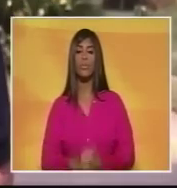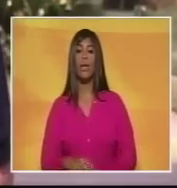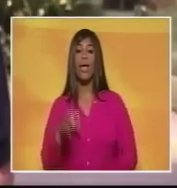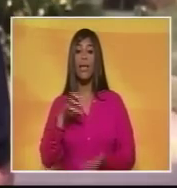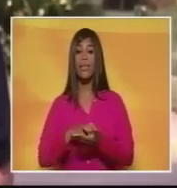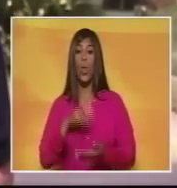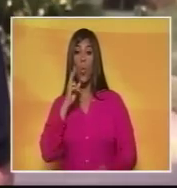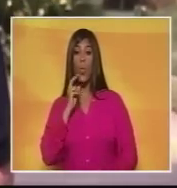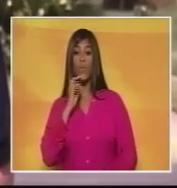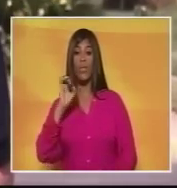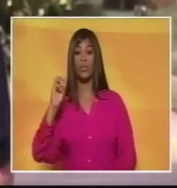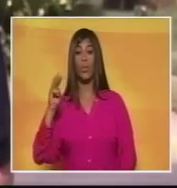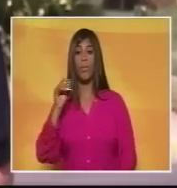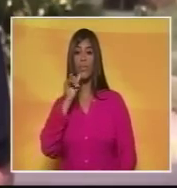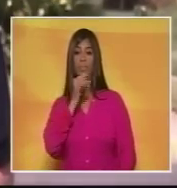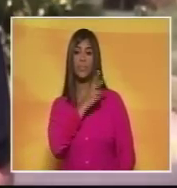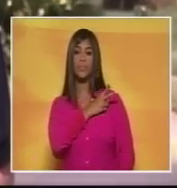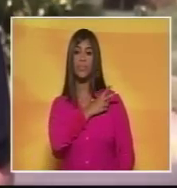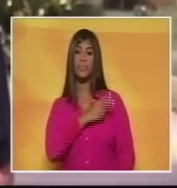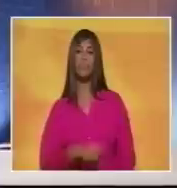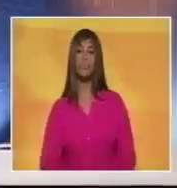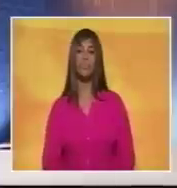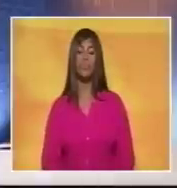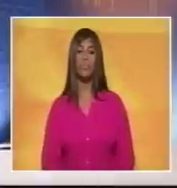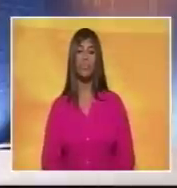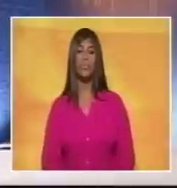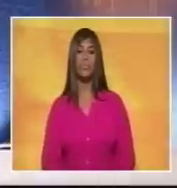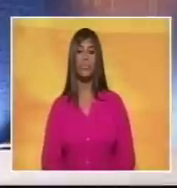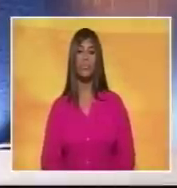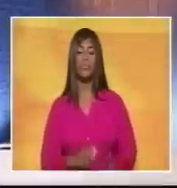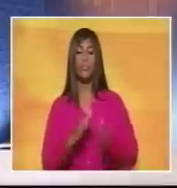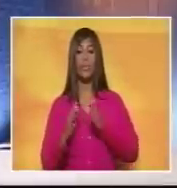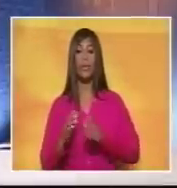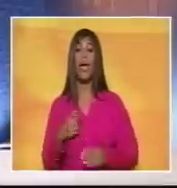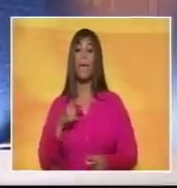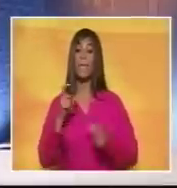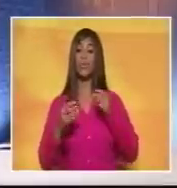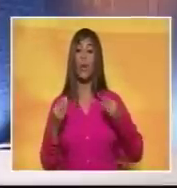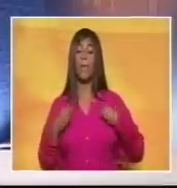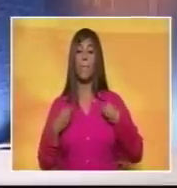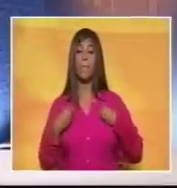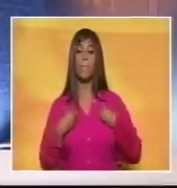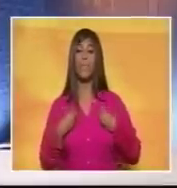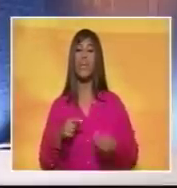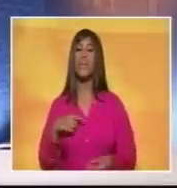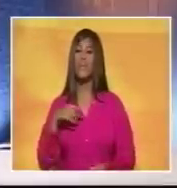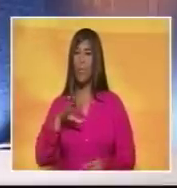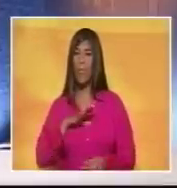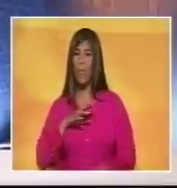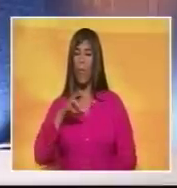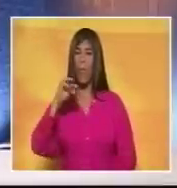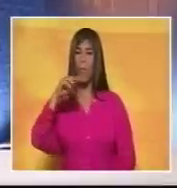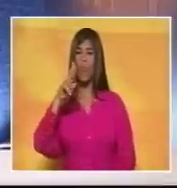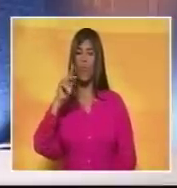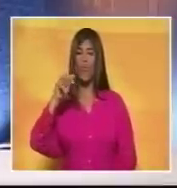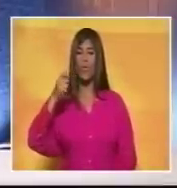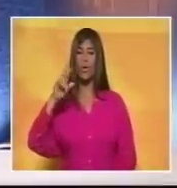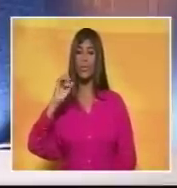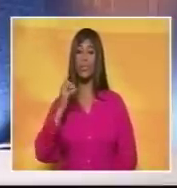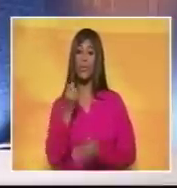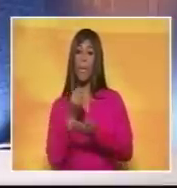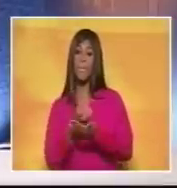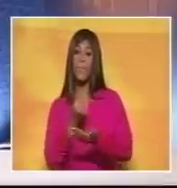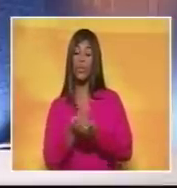Bolívar, Enderson Pérez, Noticiero Venevisión. Habitantes del sector La Murallita en la parroquia Alto de los Godos de